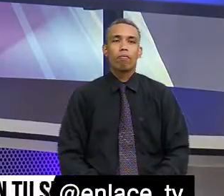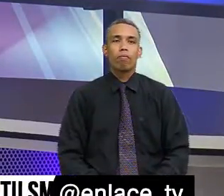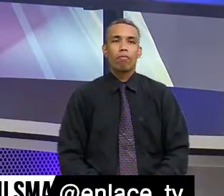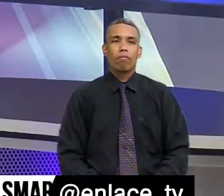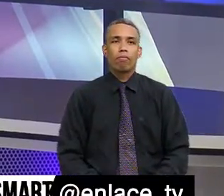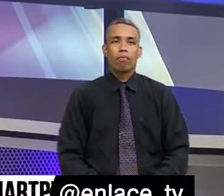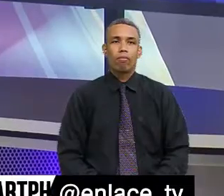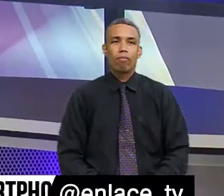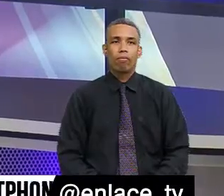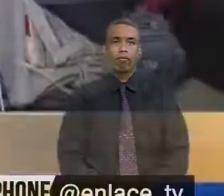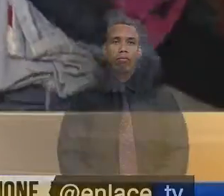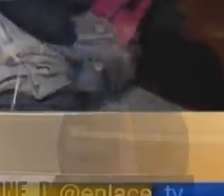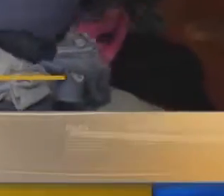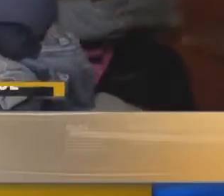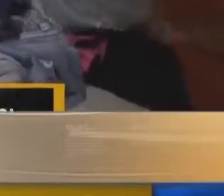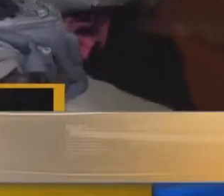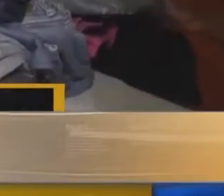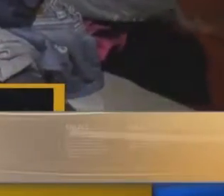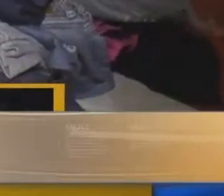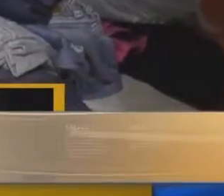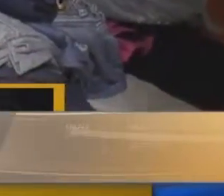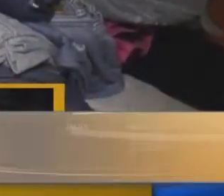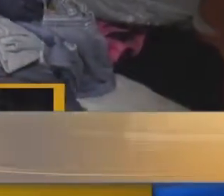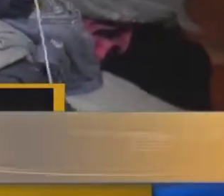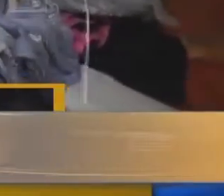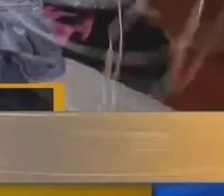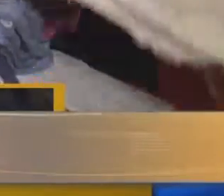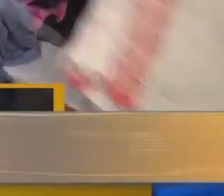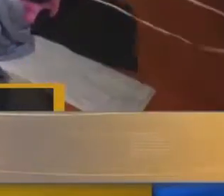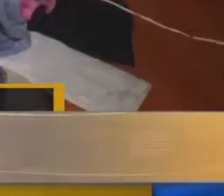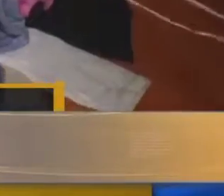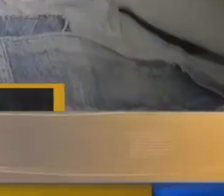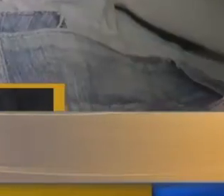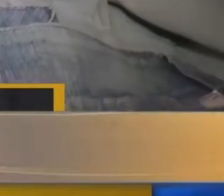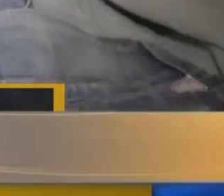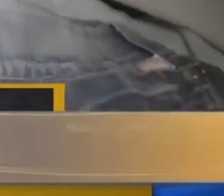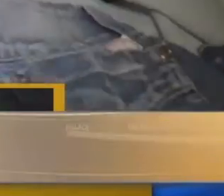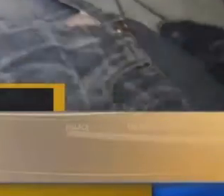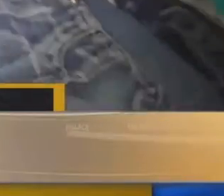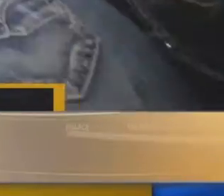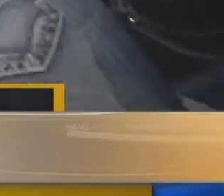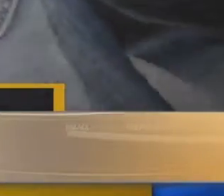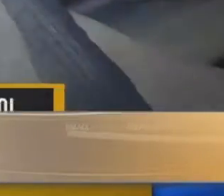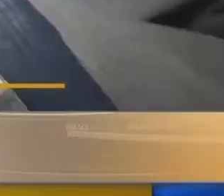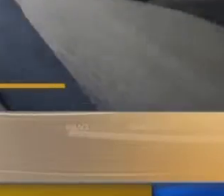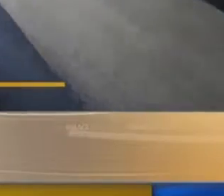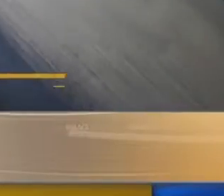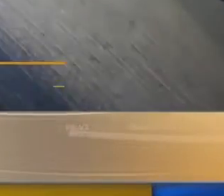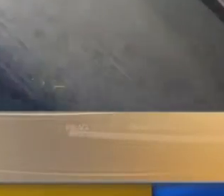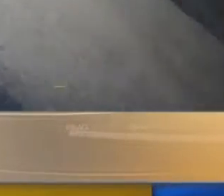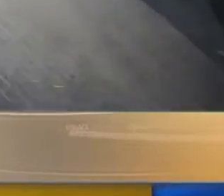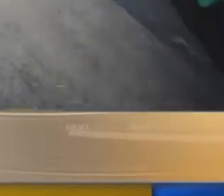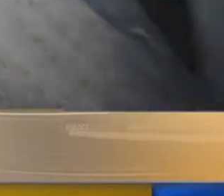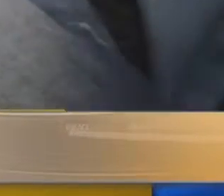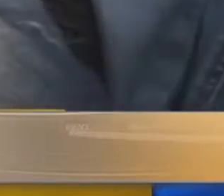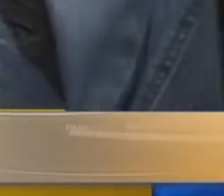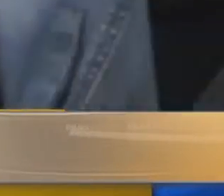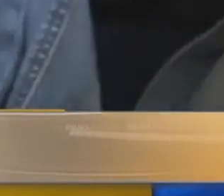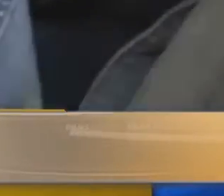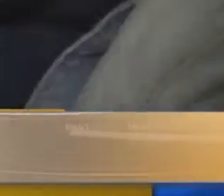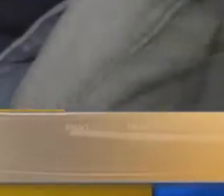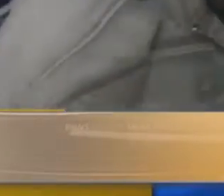informativa. Un barranqueño fue estafado mediante una nueva modalidad. Invirtió 400 mil pesos en pantalones de